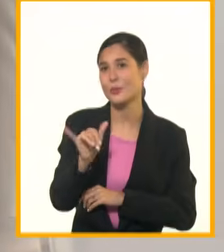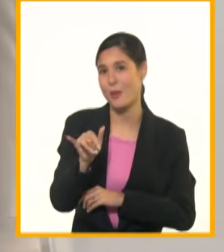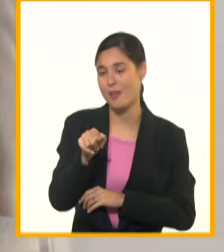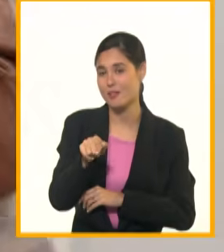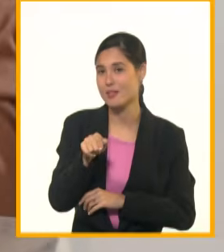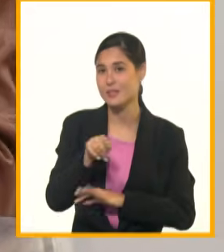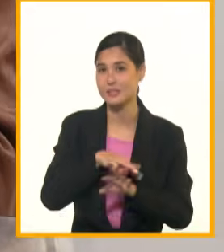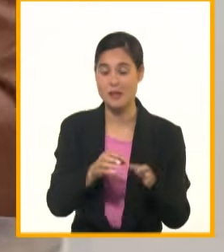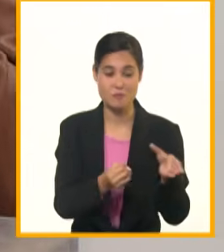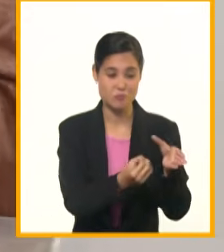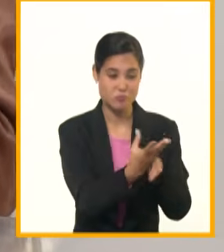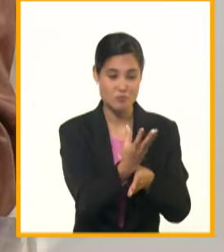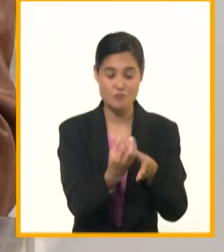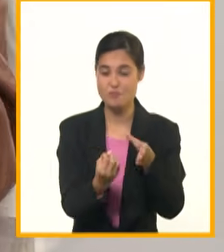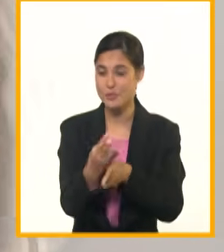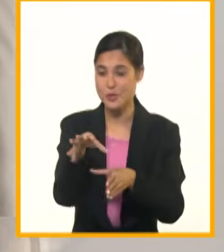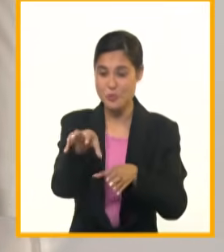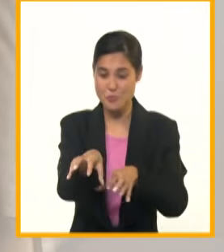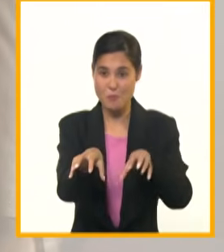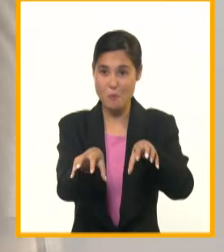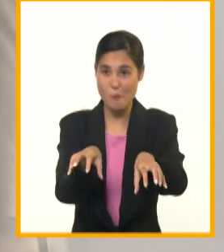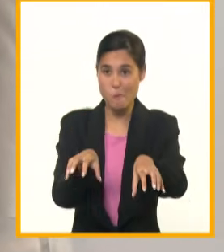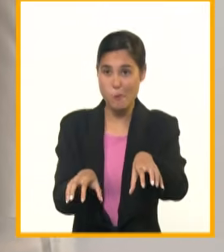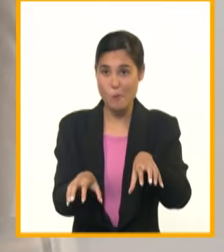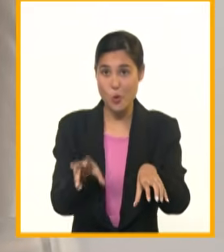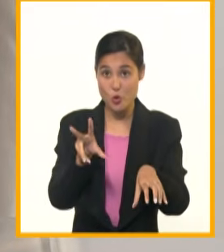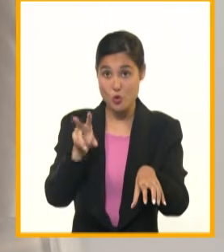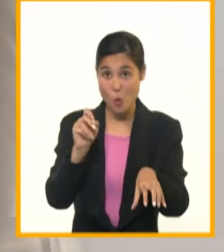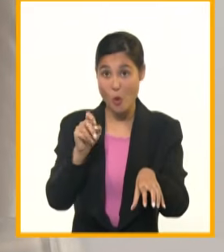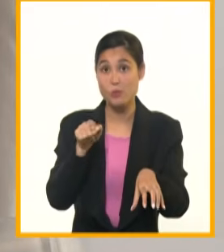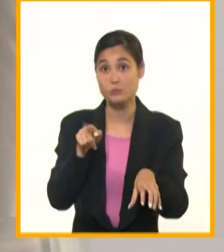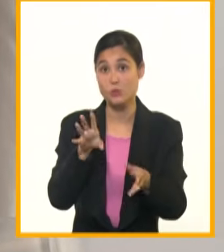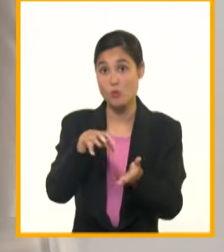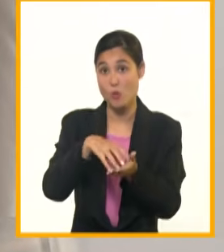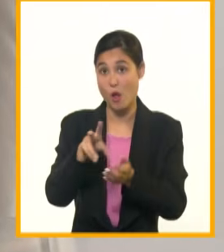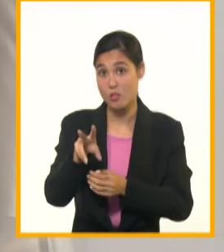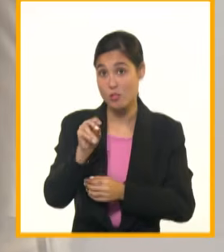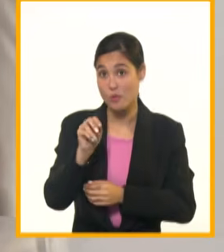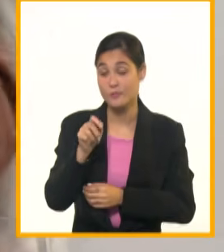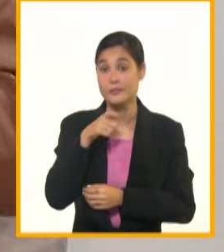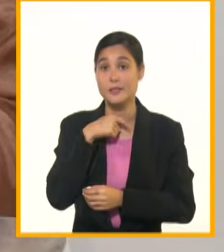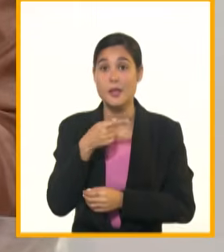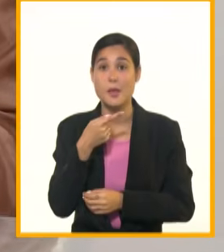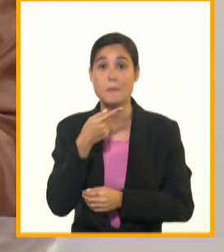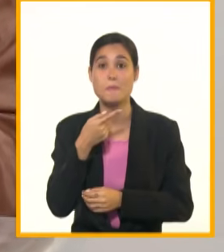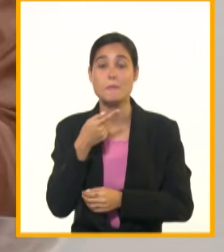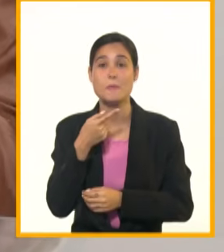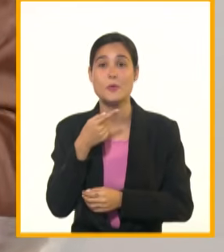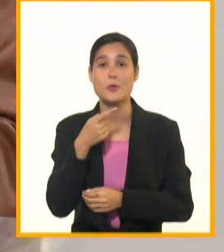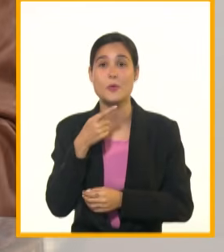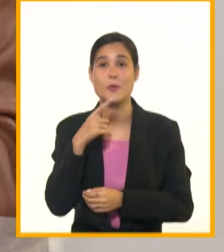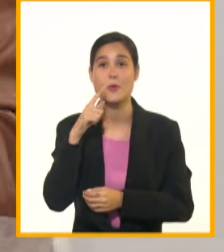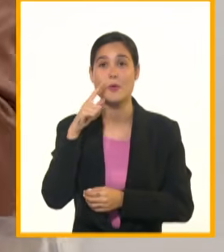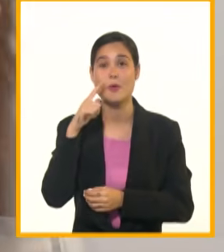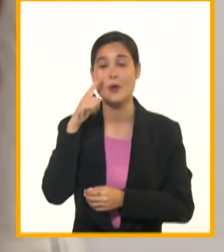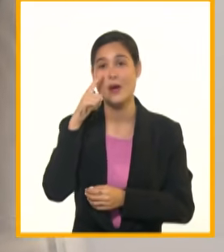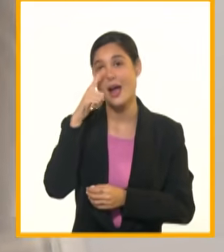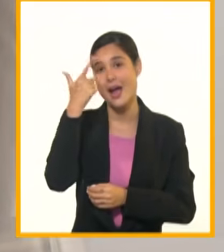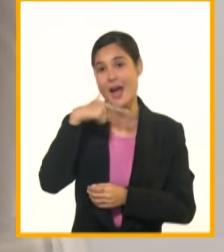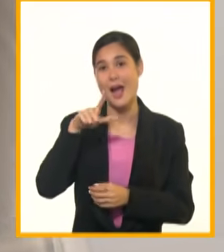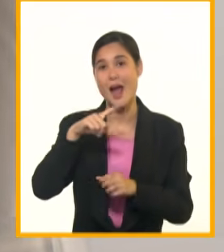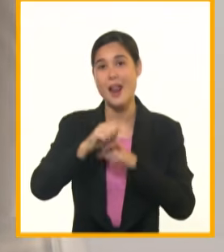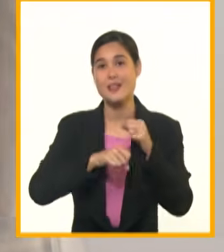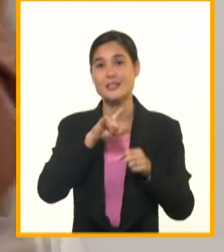con todas sus empresas. Nosotros decidimos a San Antonio, Huira, Alquizar, Artemisa,